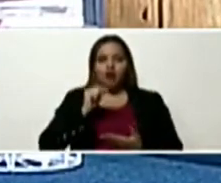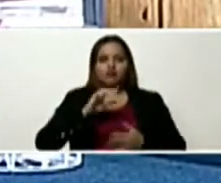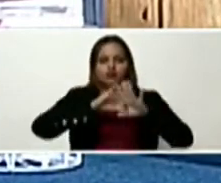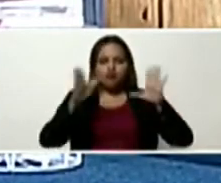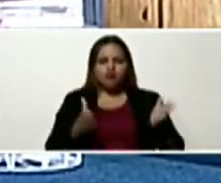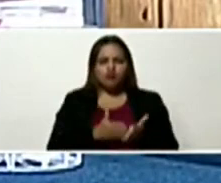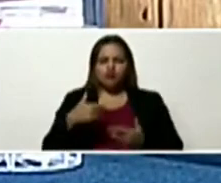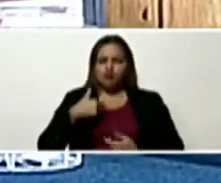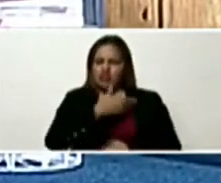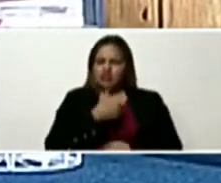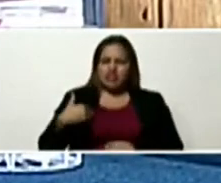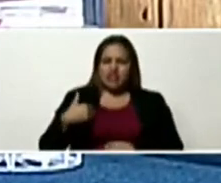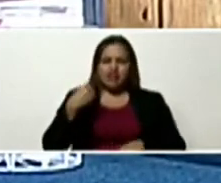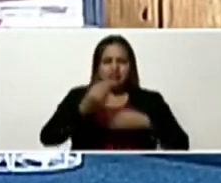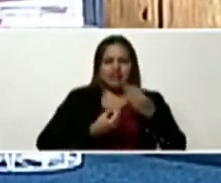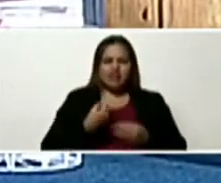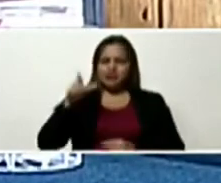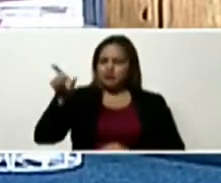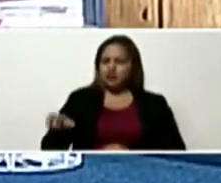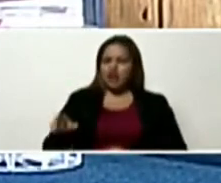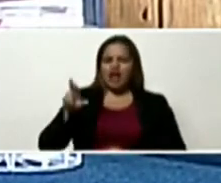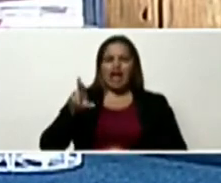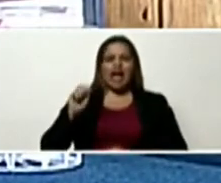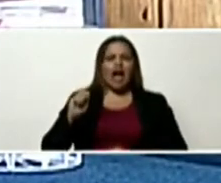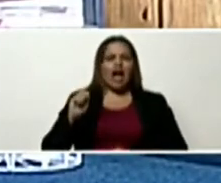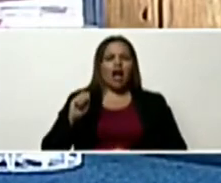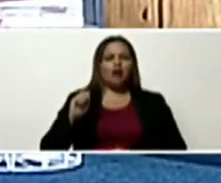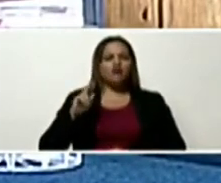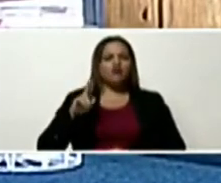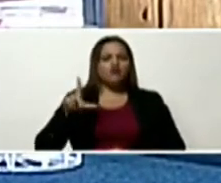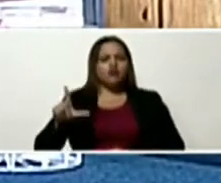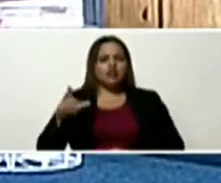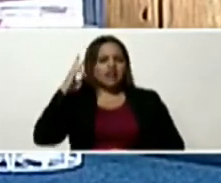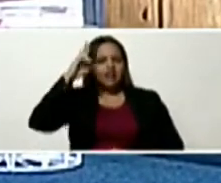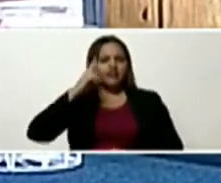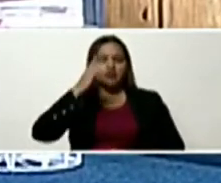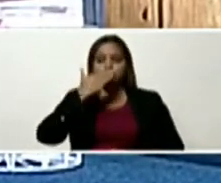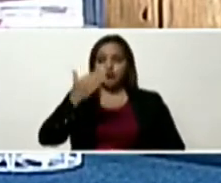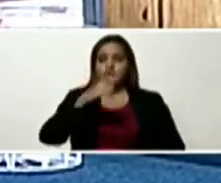su reflexión y, bueno, frente a la audiencia